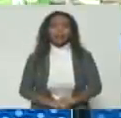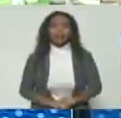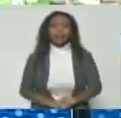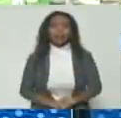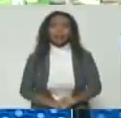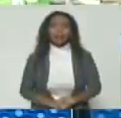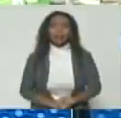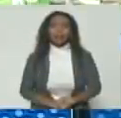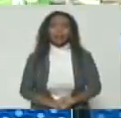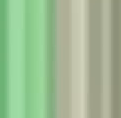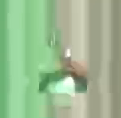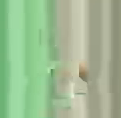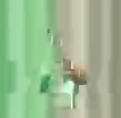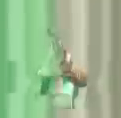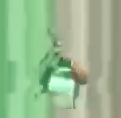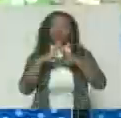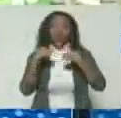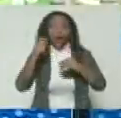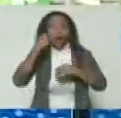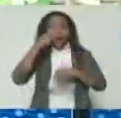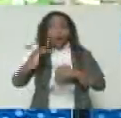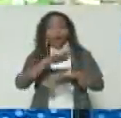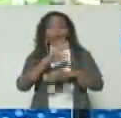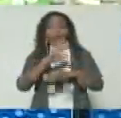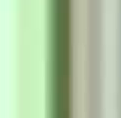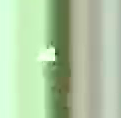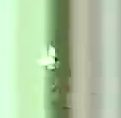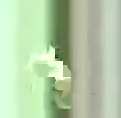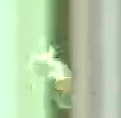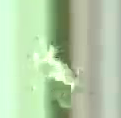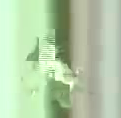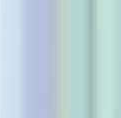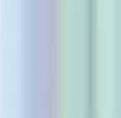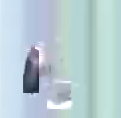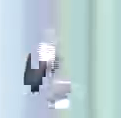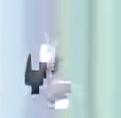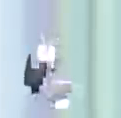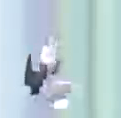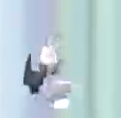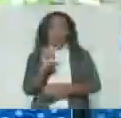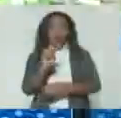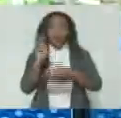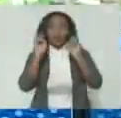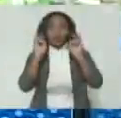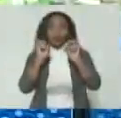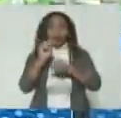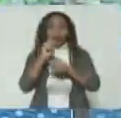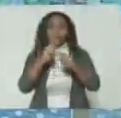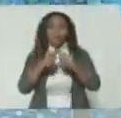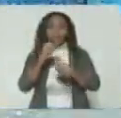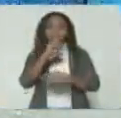con los cuidados que la población está teniendo, llegamos a 32 casos por 100.000.